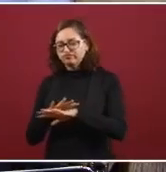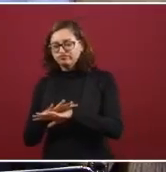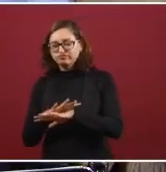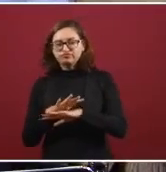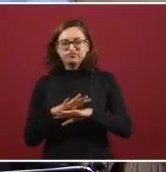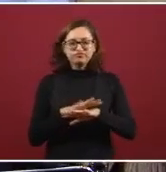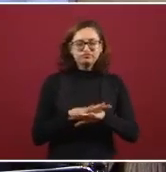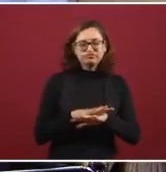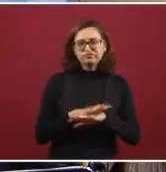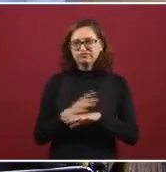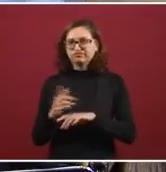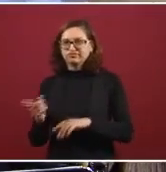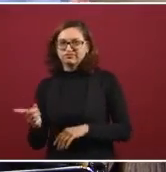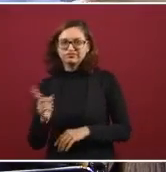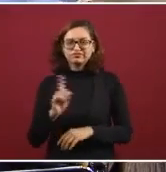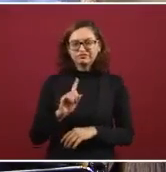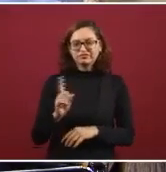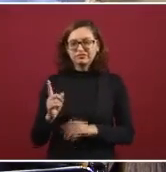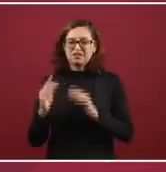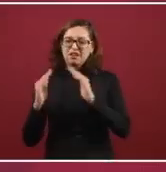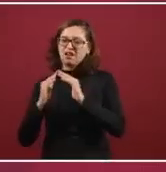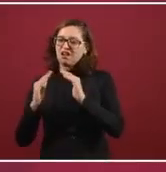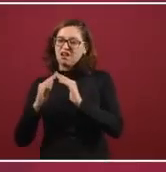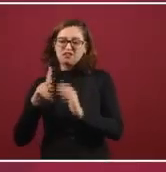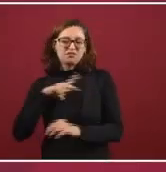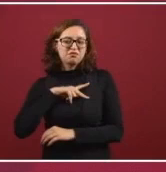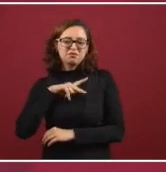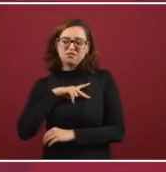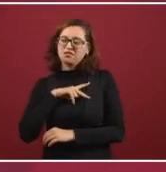La casa de uno es mejor.